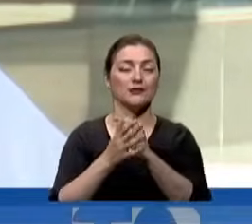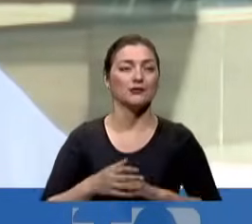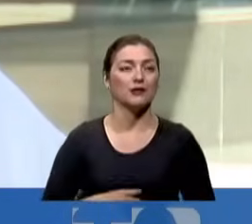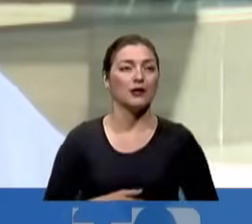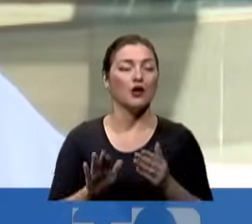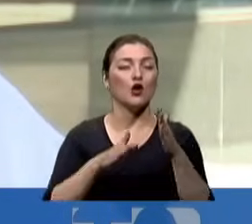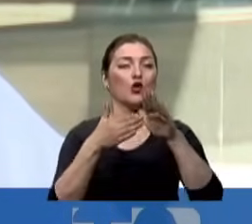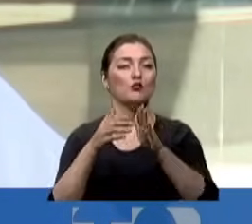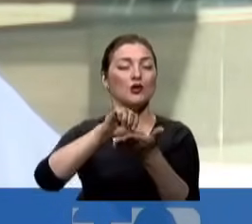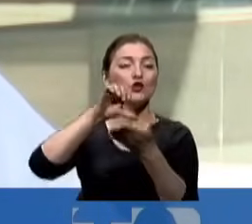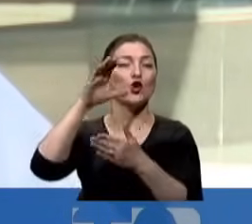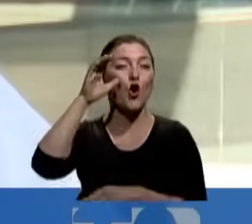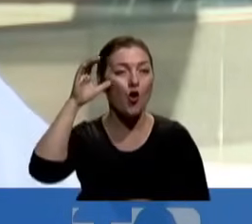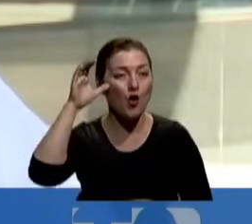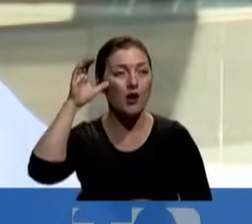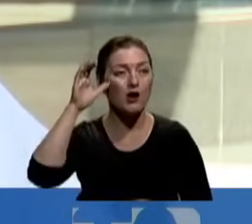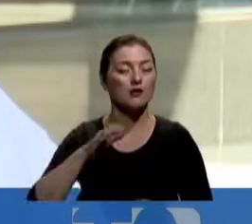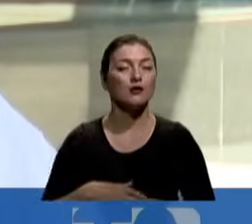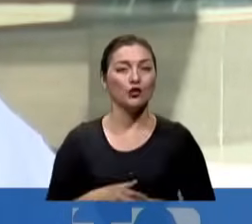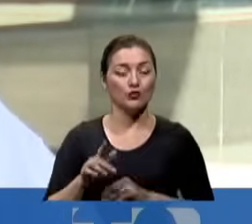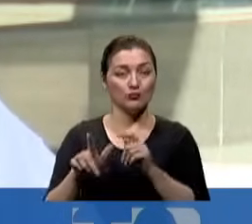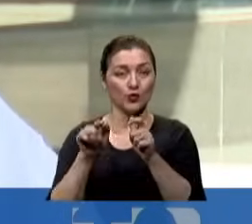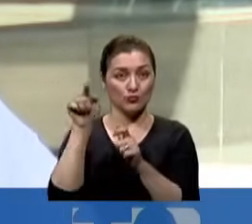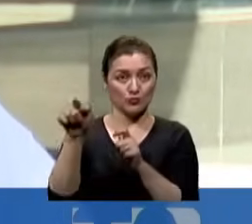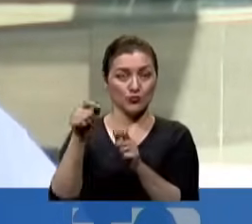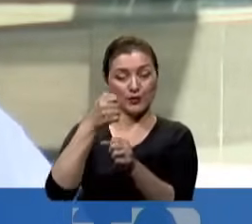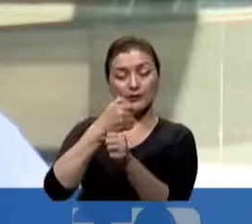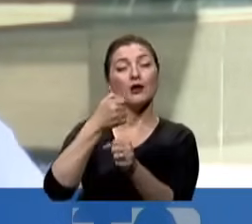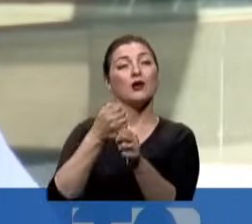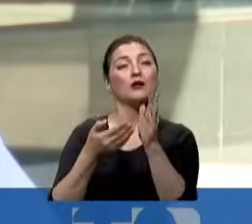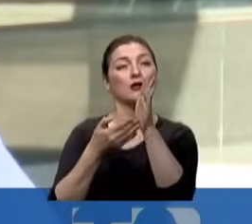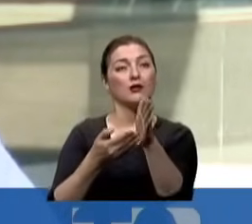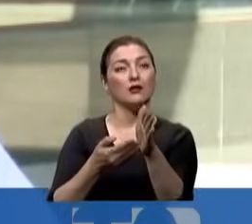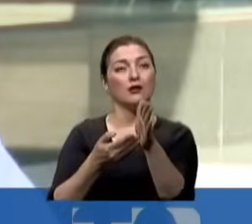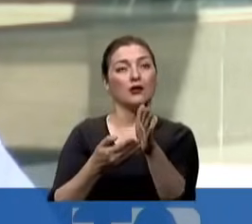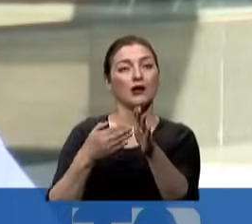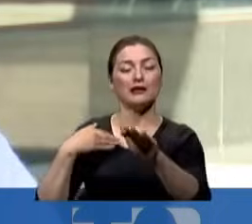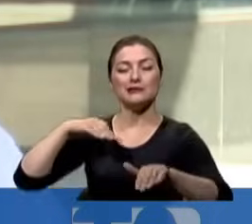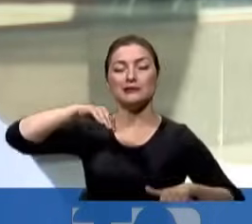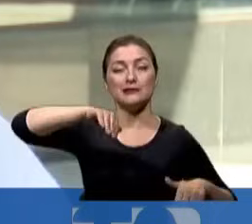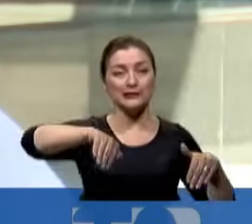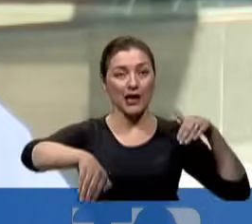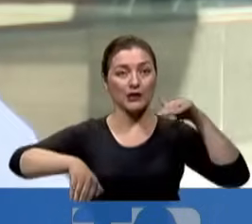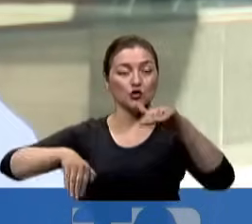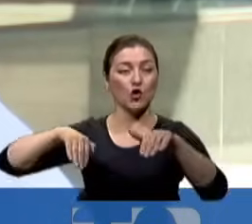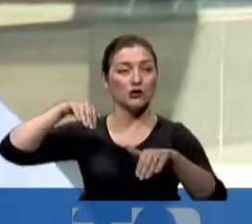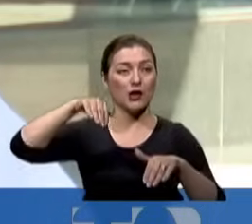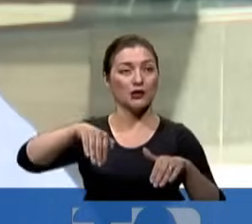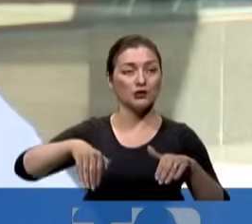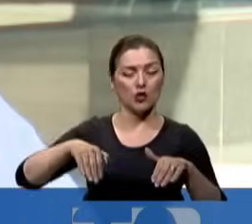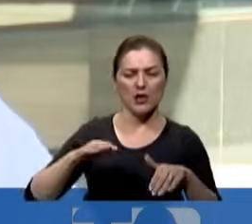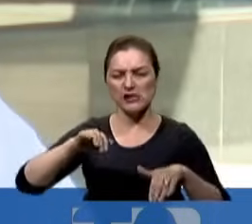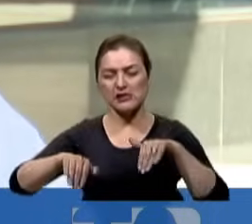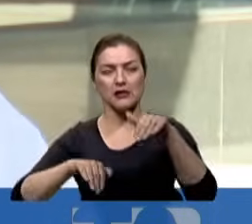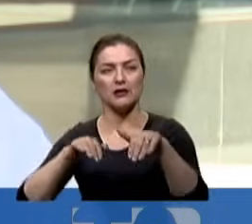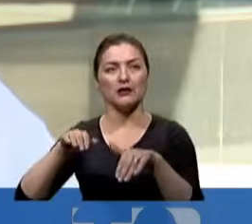fallece en la ciudad de El Coca en ejecución de un ejercicio llamado nado táctico, espina de pez. El